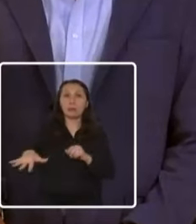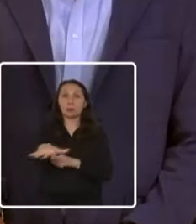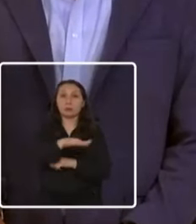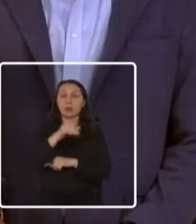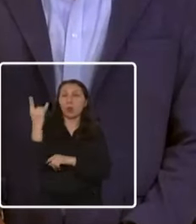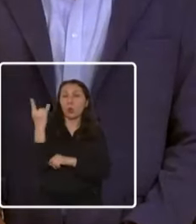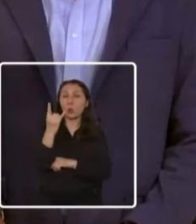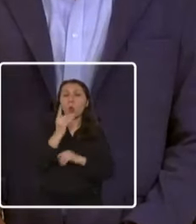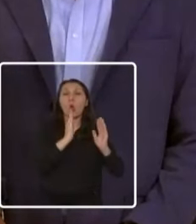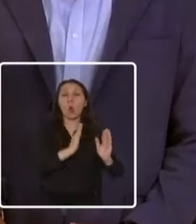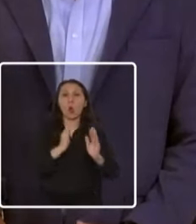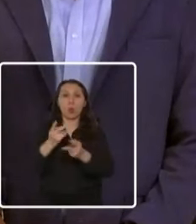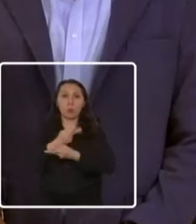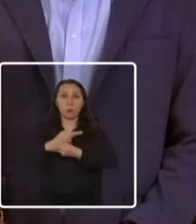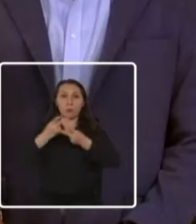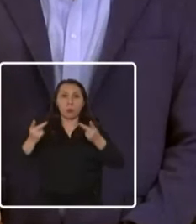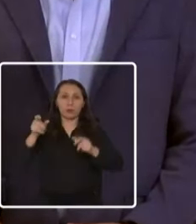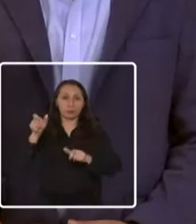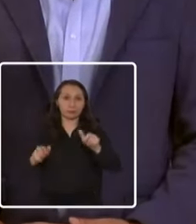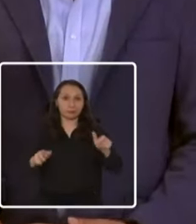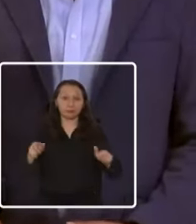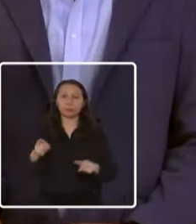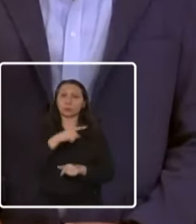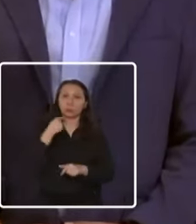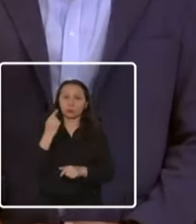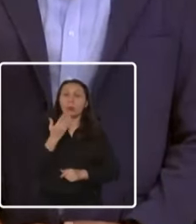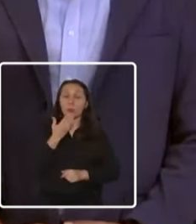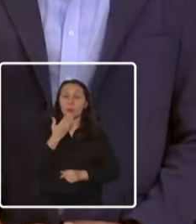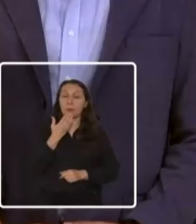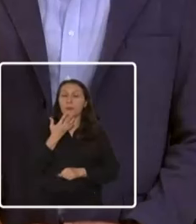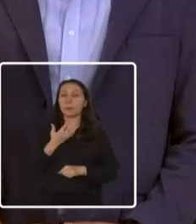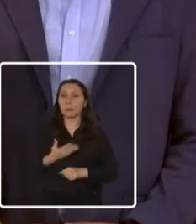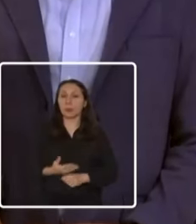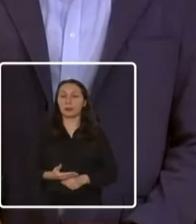la emergencia y el orden público. Estamos también